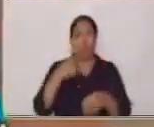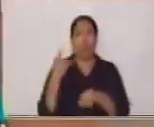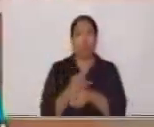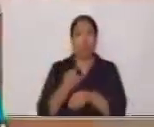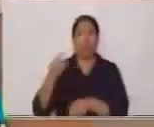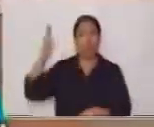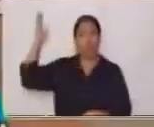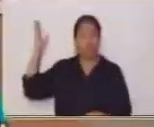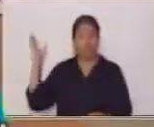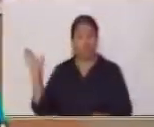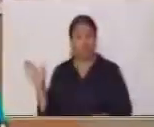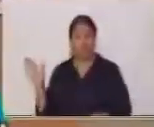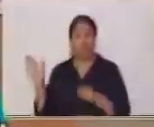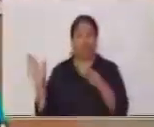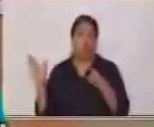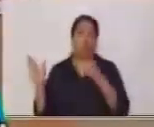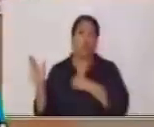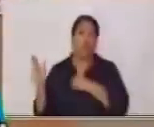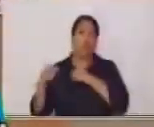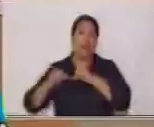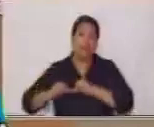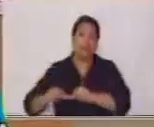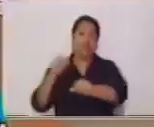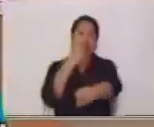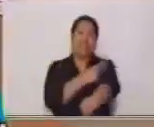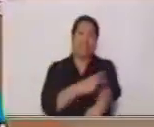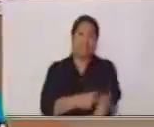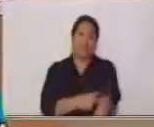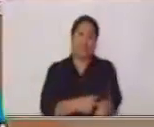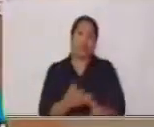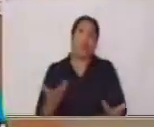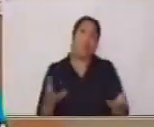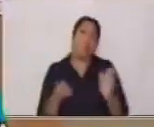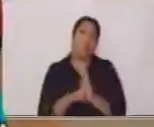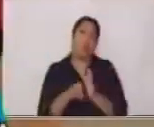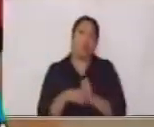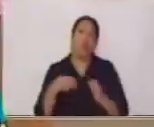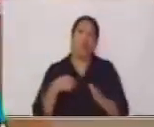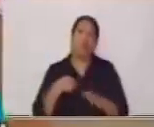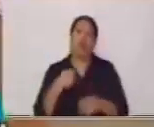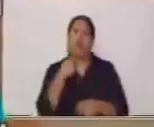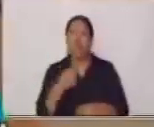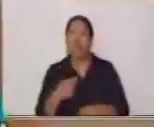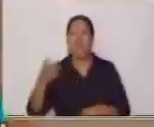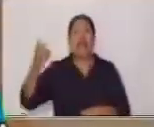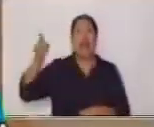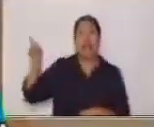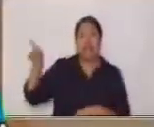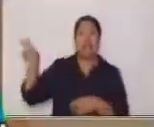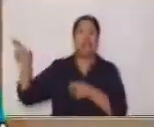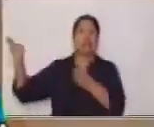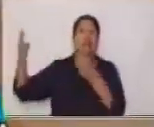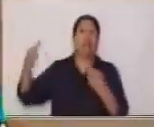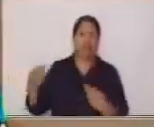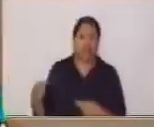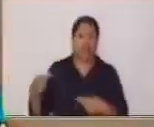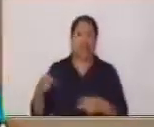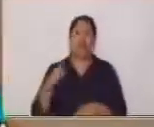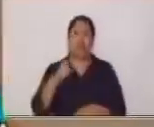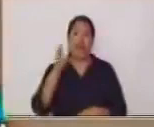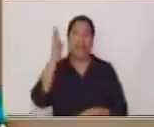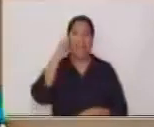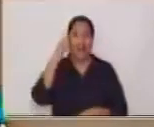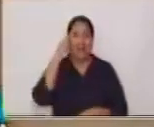Por ejemplo, para contar cómo me dieron un regalo en el programa, yo puedo usar esta estructura, recordándome quién está